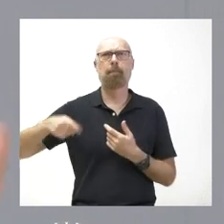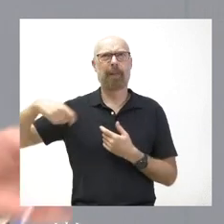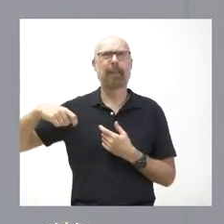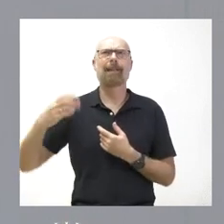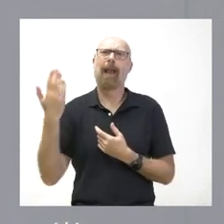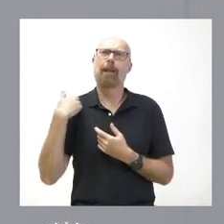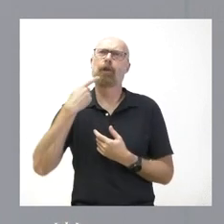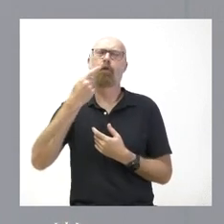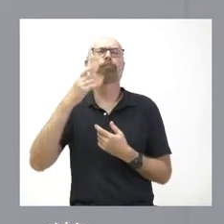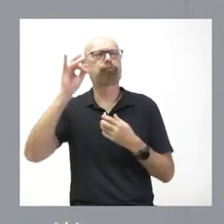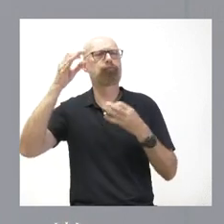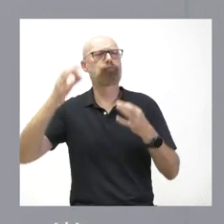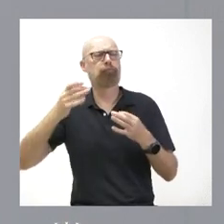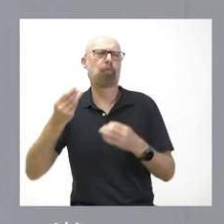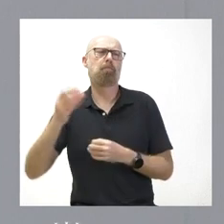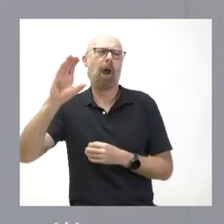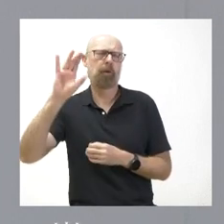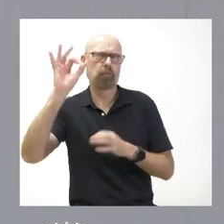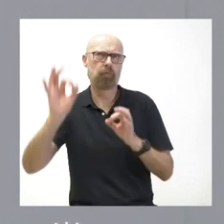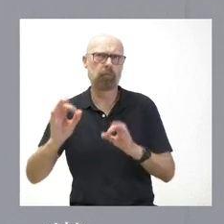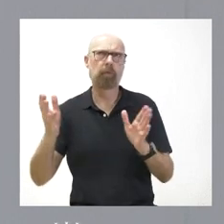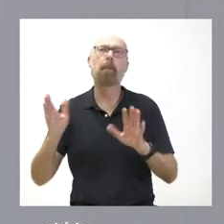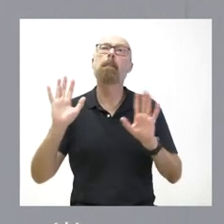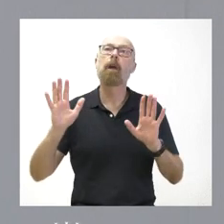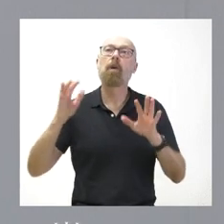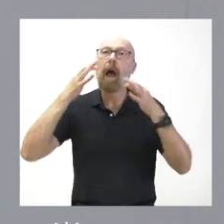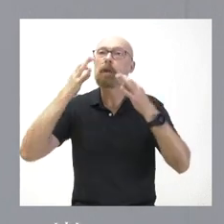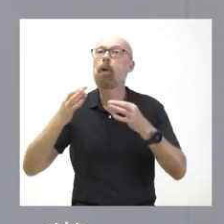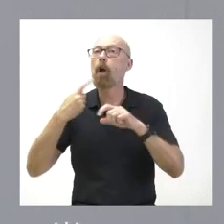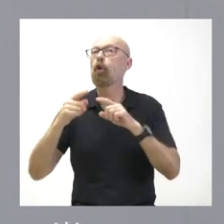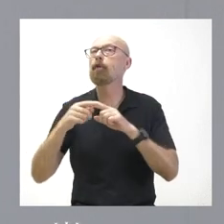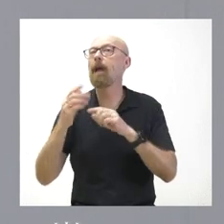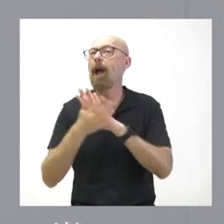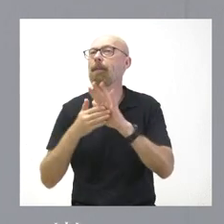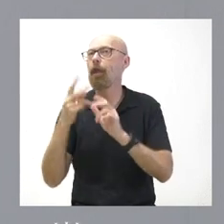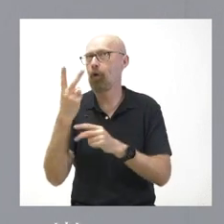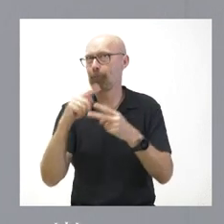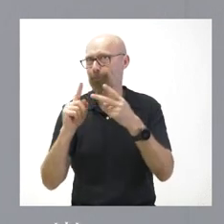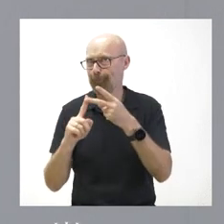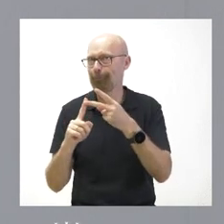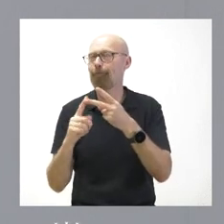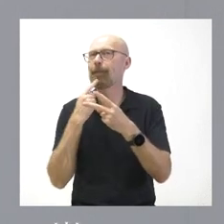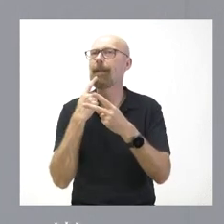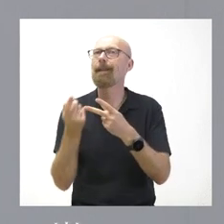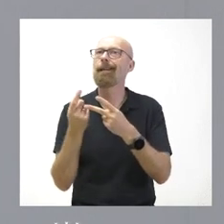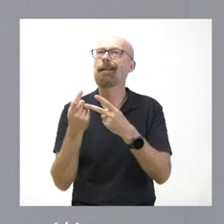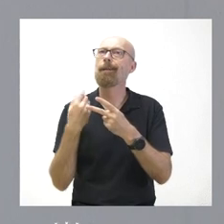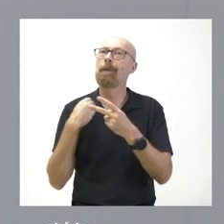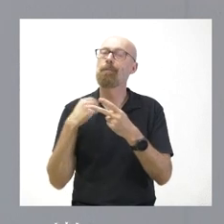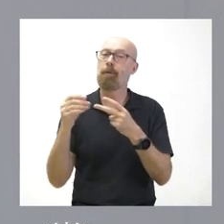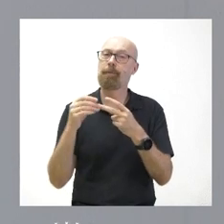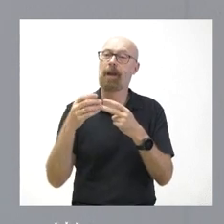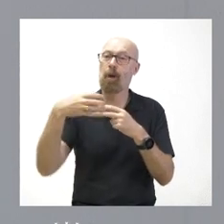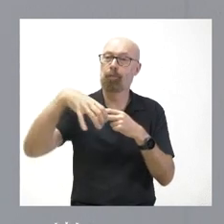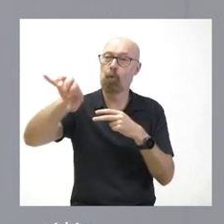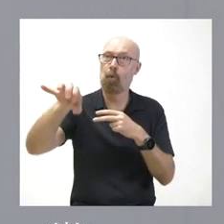comprometía aseguraba pero claro lo que aseguraba eran dos cosas que el acuerdo del cupo separatista que se